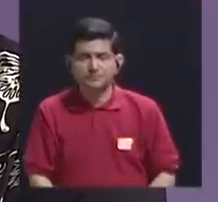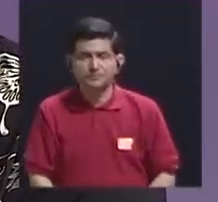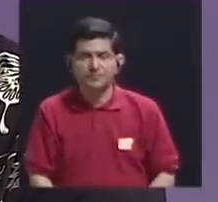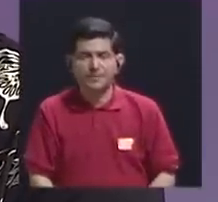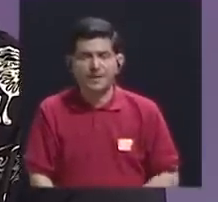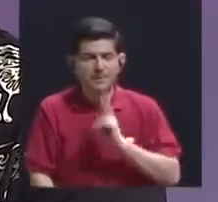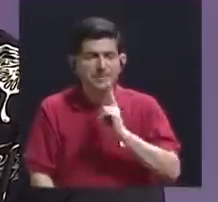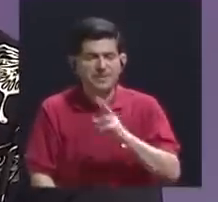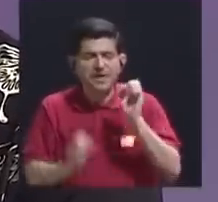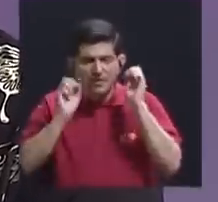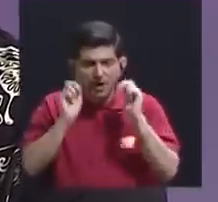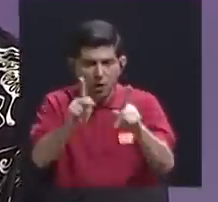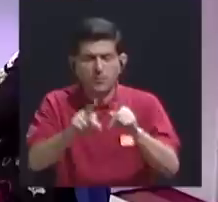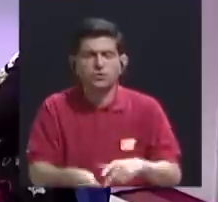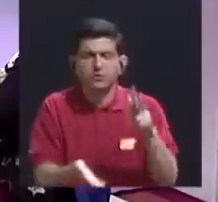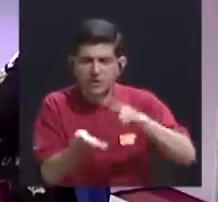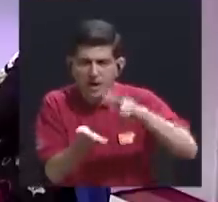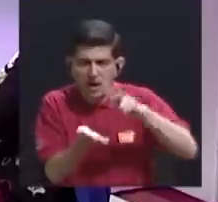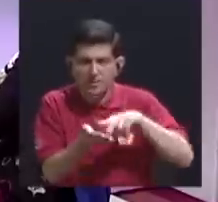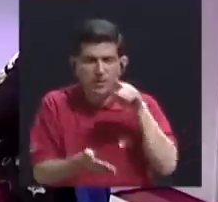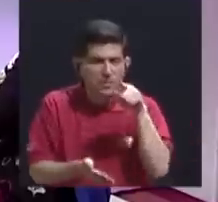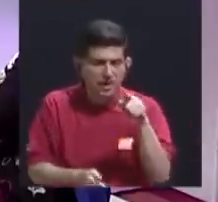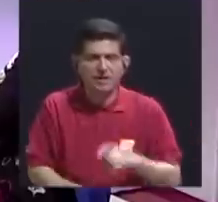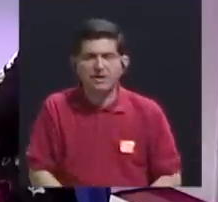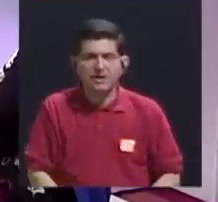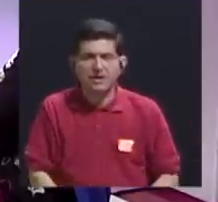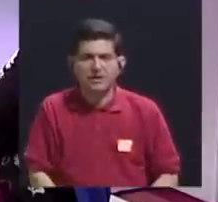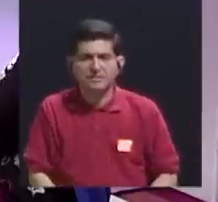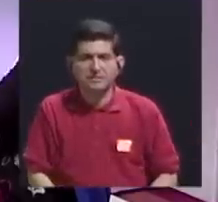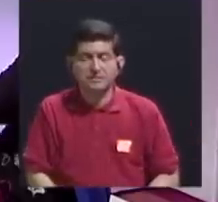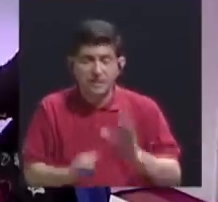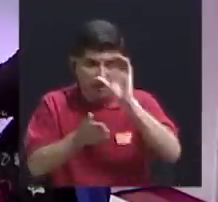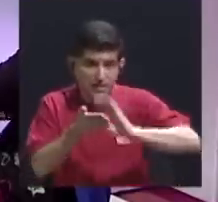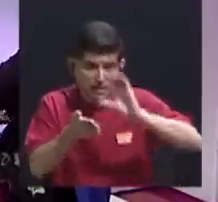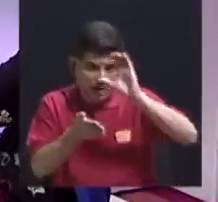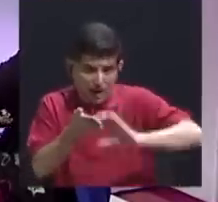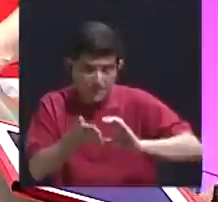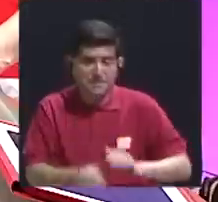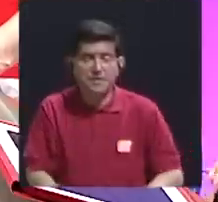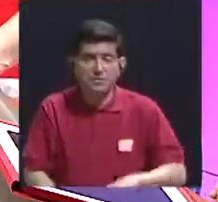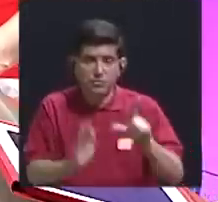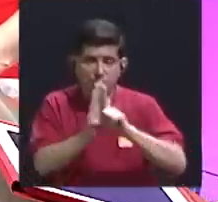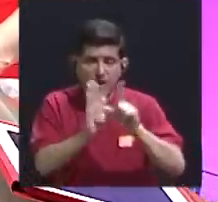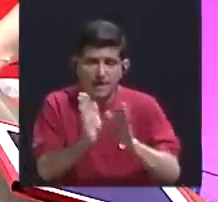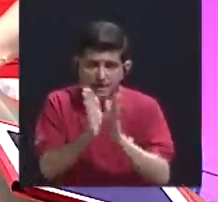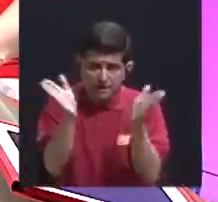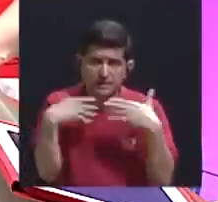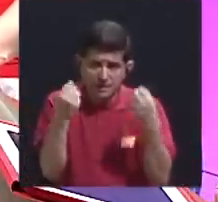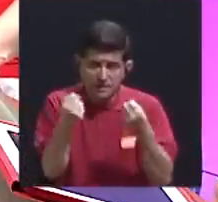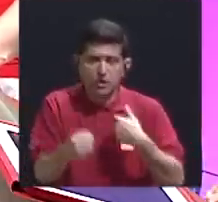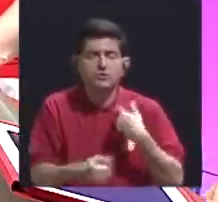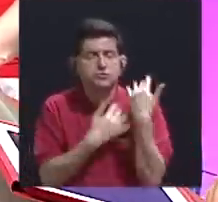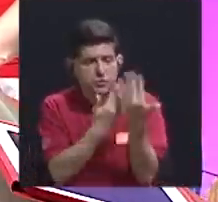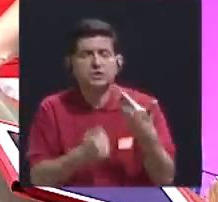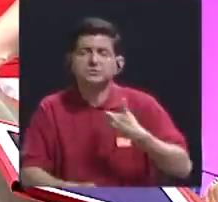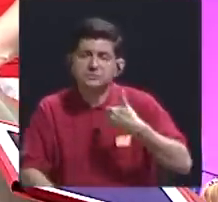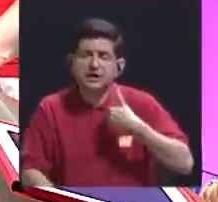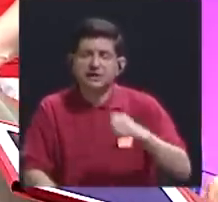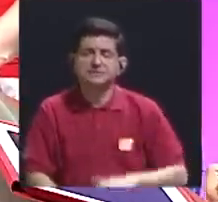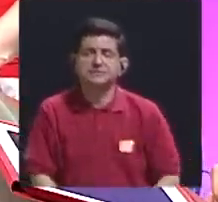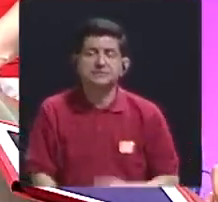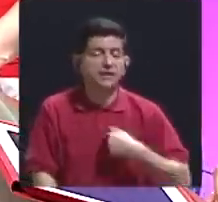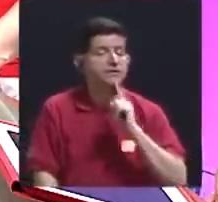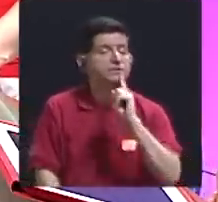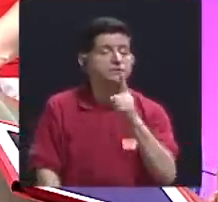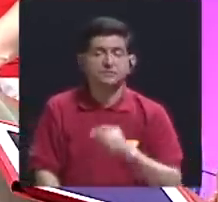posibilidades reales de la aprobación de ésta de este capítulo de esta ley bueno yo soy esperanzadora y yo